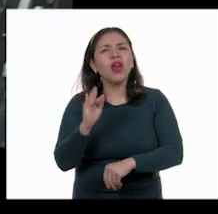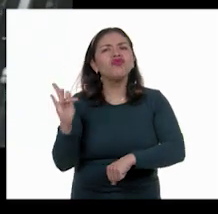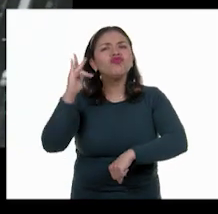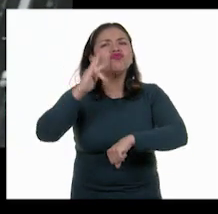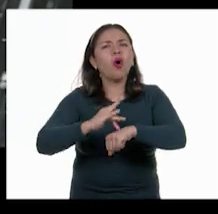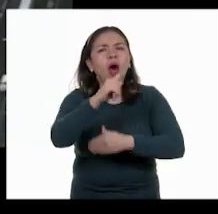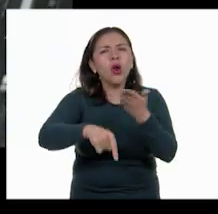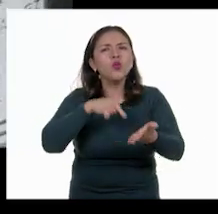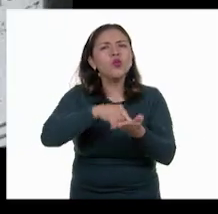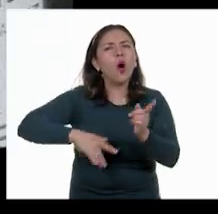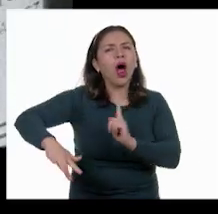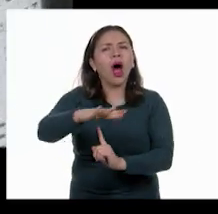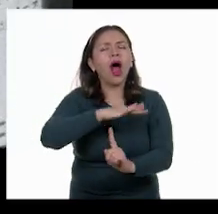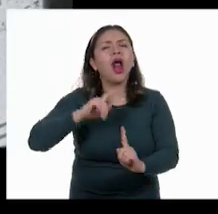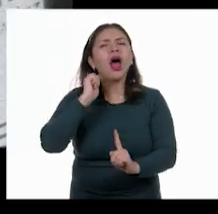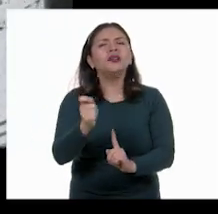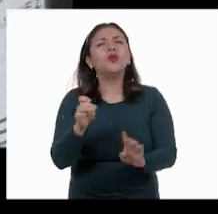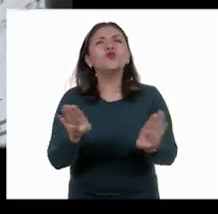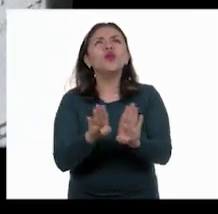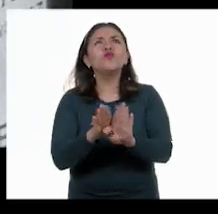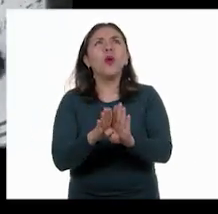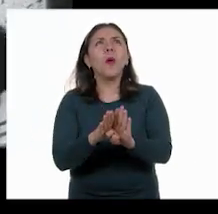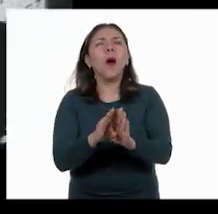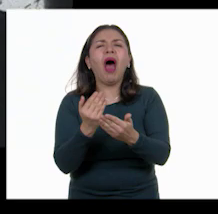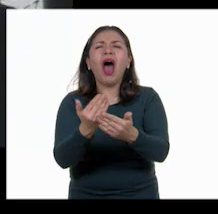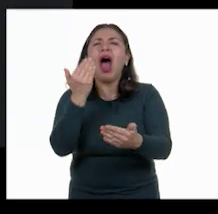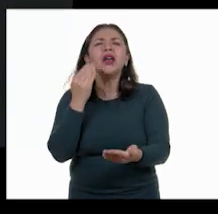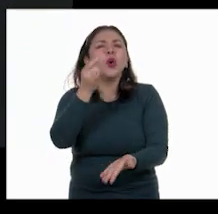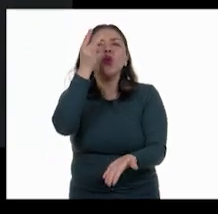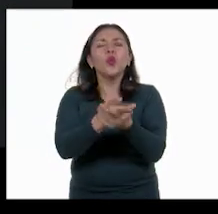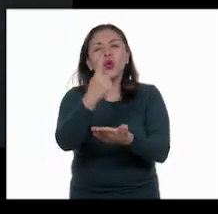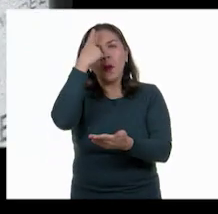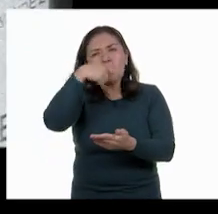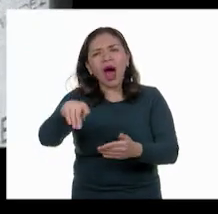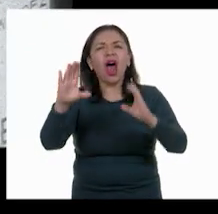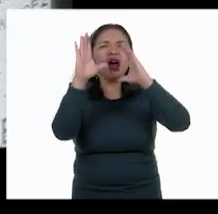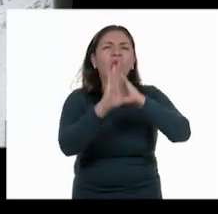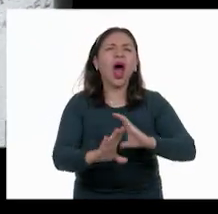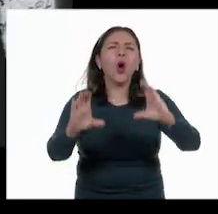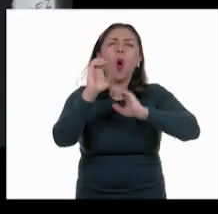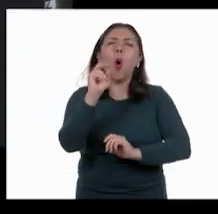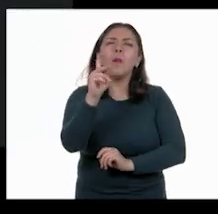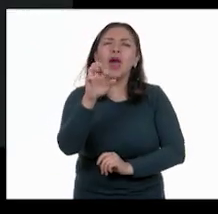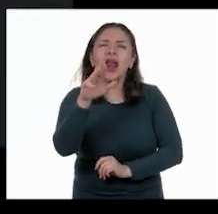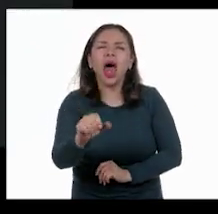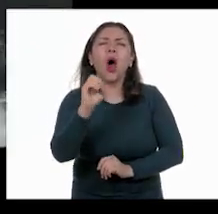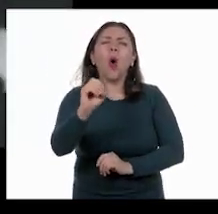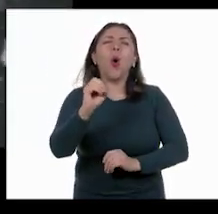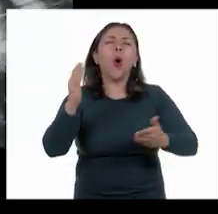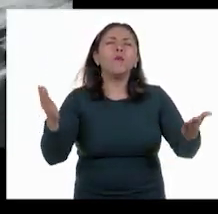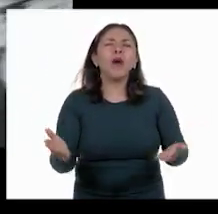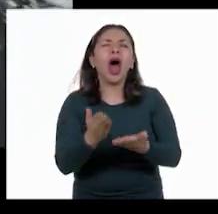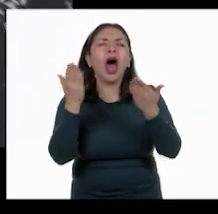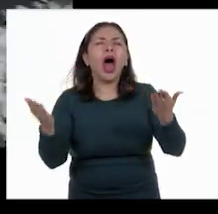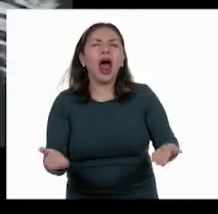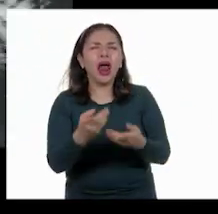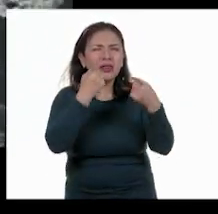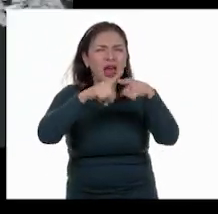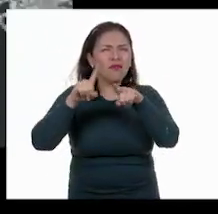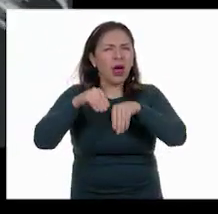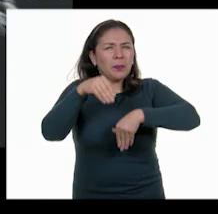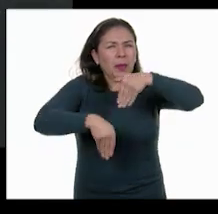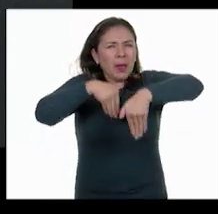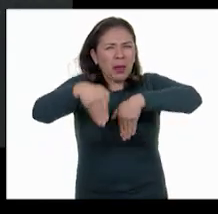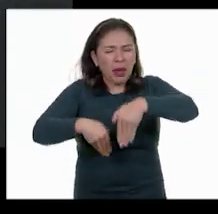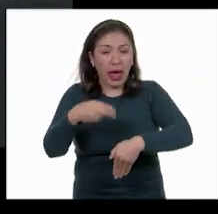espacios que estaban dedicados exclusivamente a la ópera o la danza clásica, y que el ballet abre estas puertas.